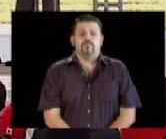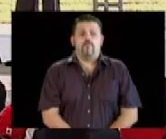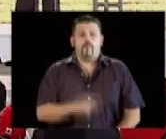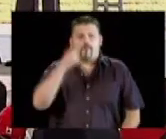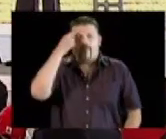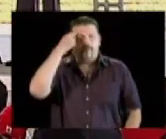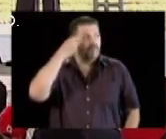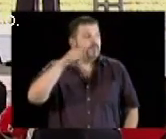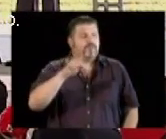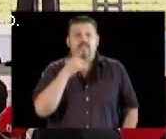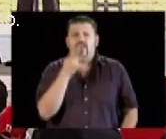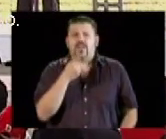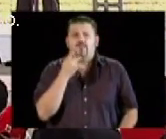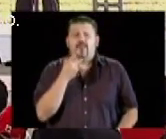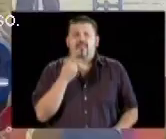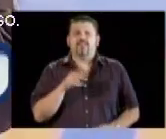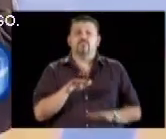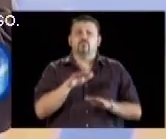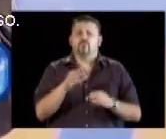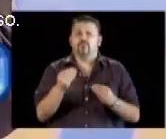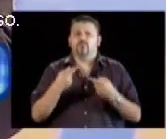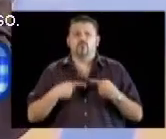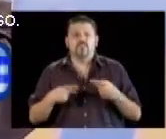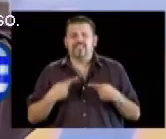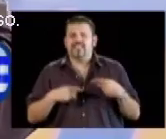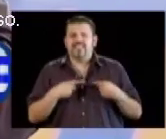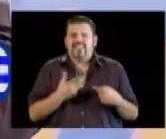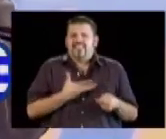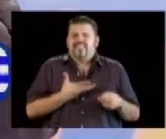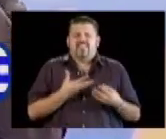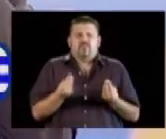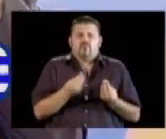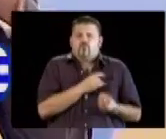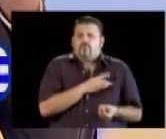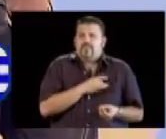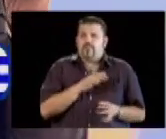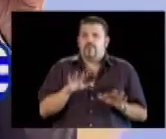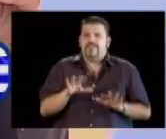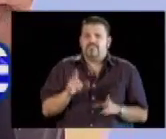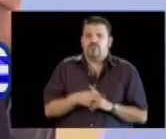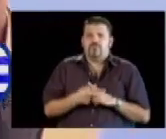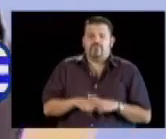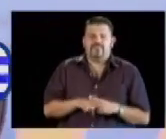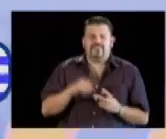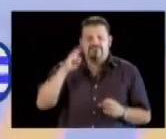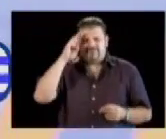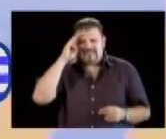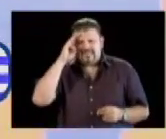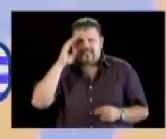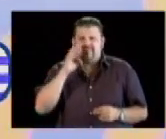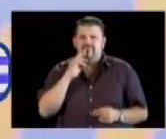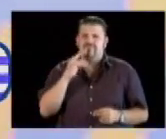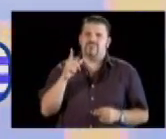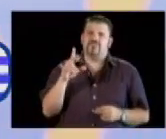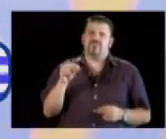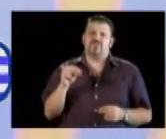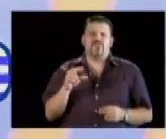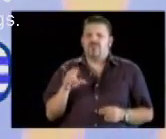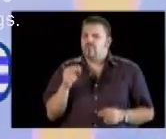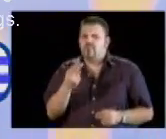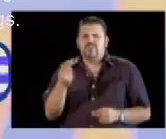Para hablar, sobre todo hay mucha gente que tiene mucho miedo cuando empezamos. El miedo es algo que no le tengan vergüenza al